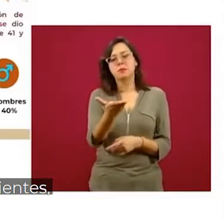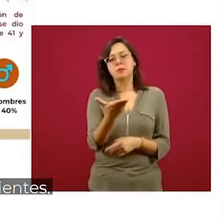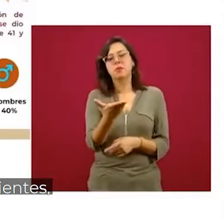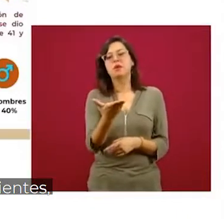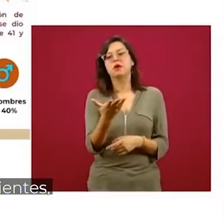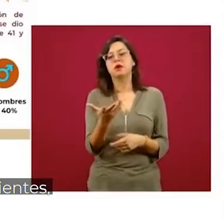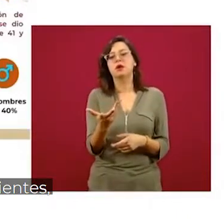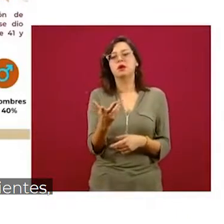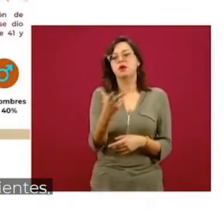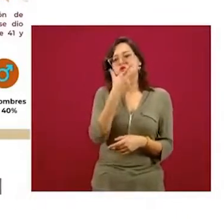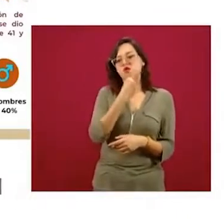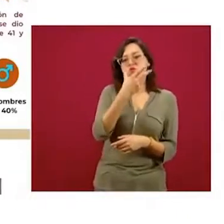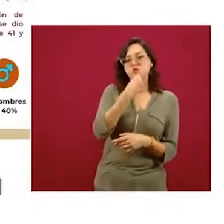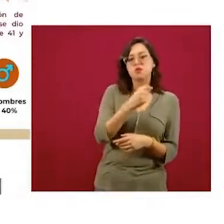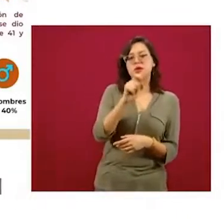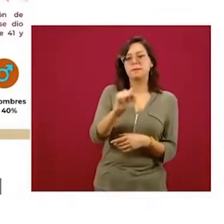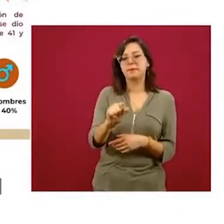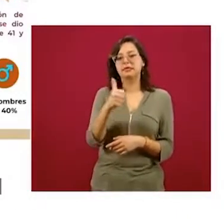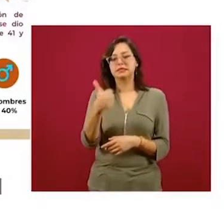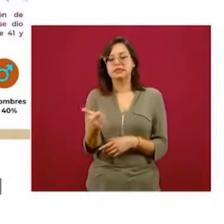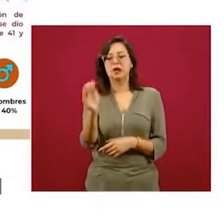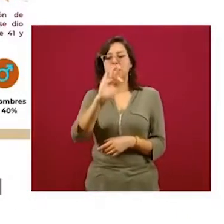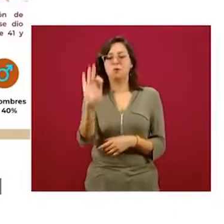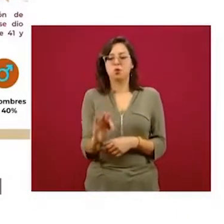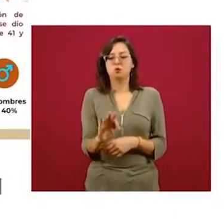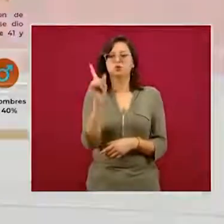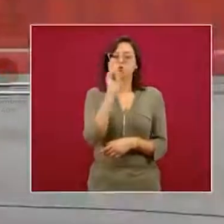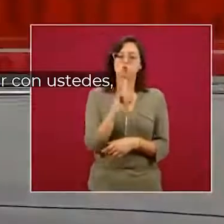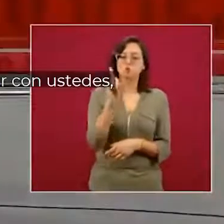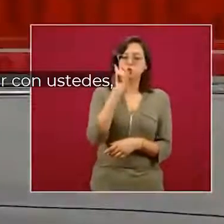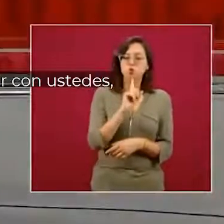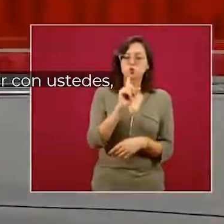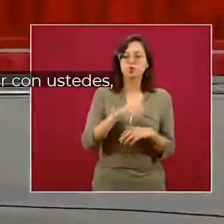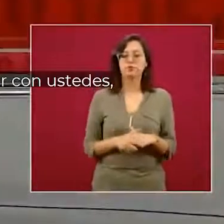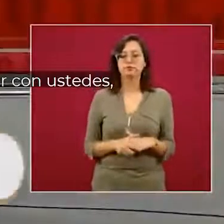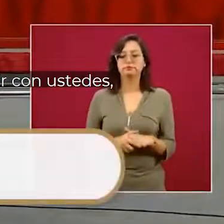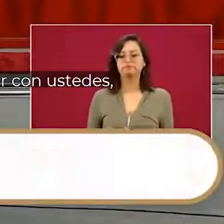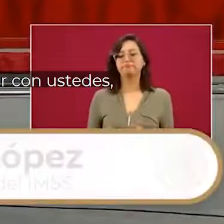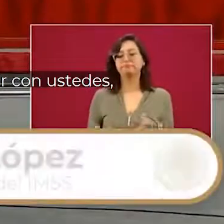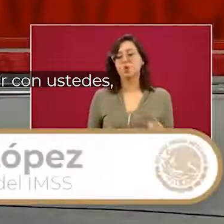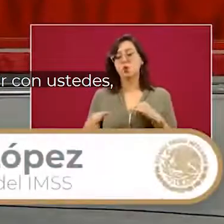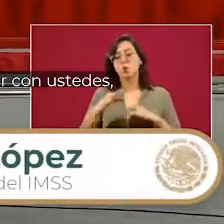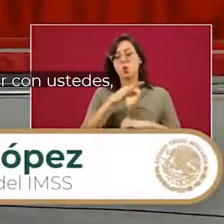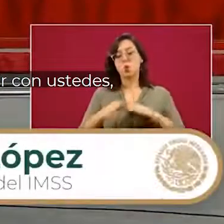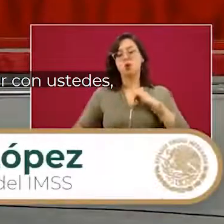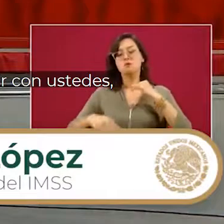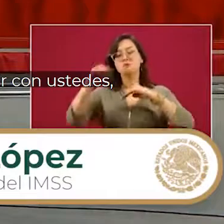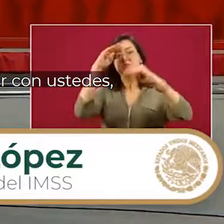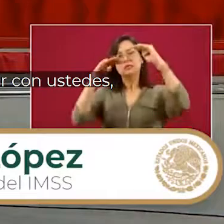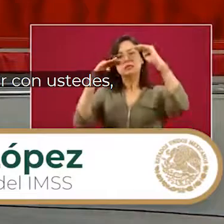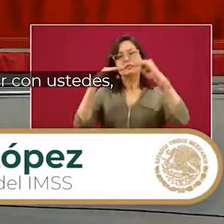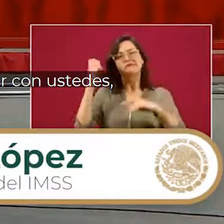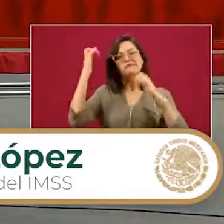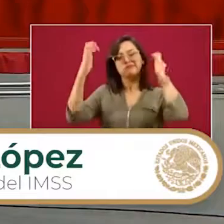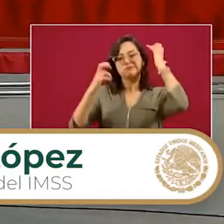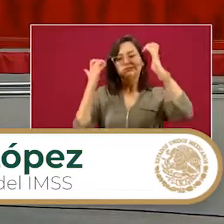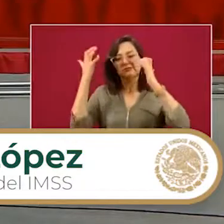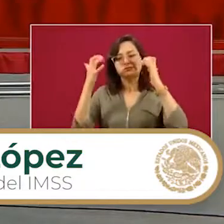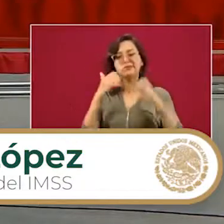del hogar e independientes tuvo 9 características principales y pues como reflexiones finales que quiero compartir con ustedes